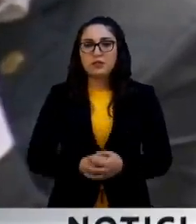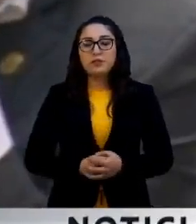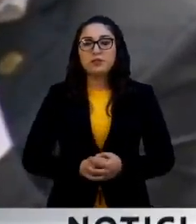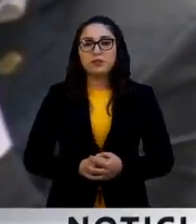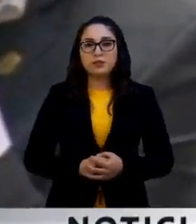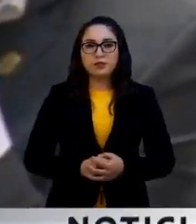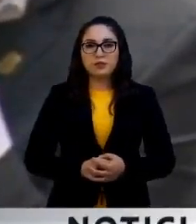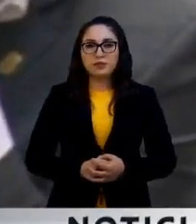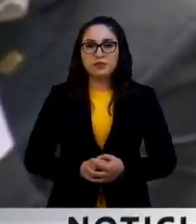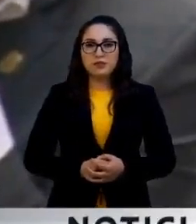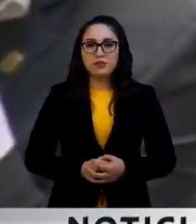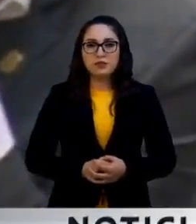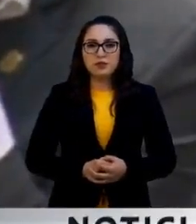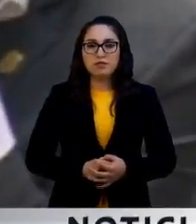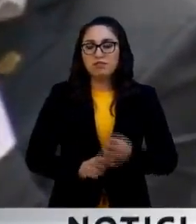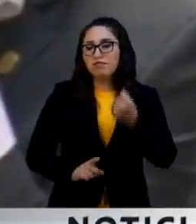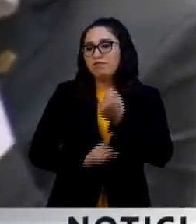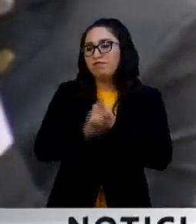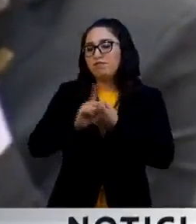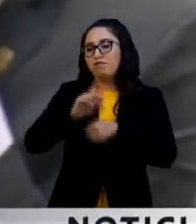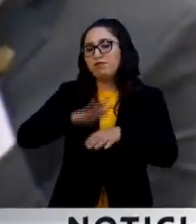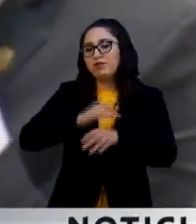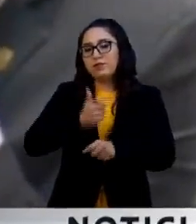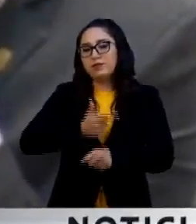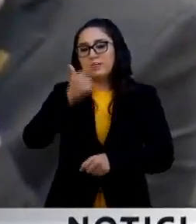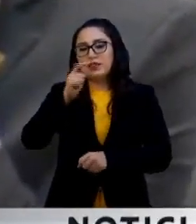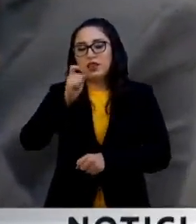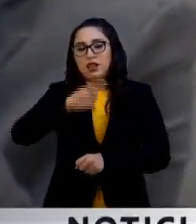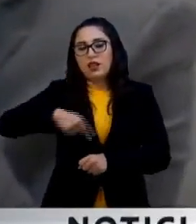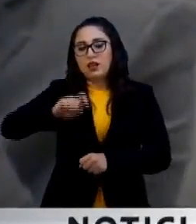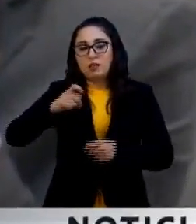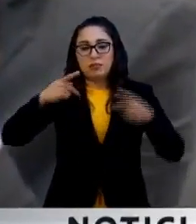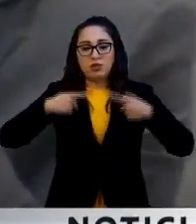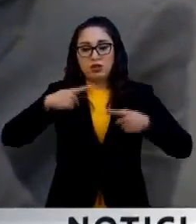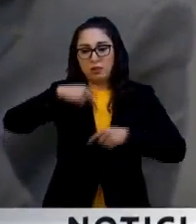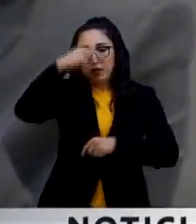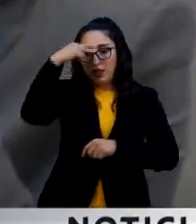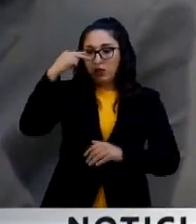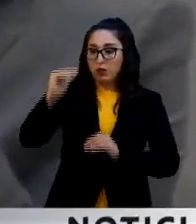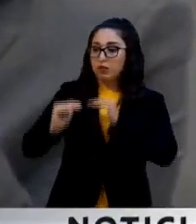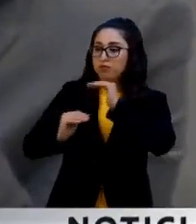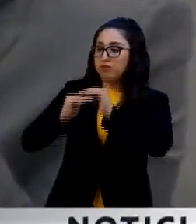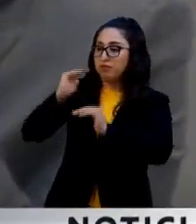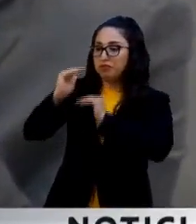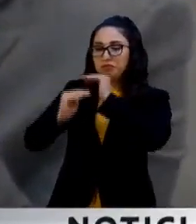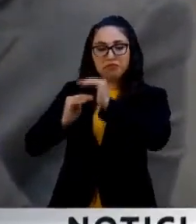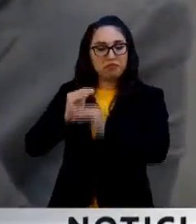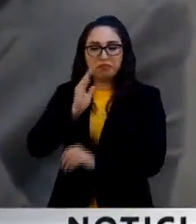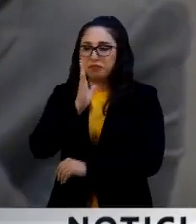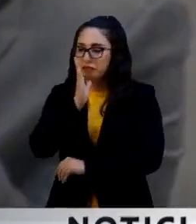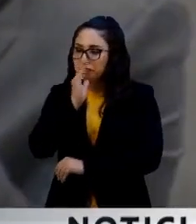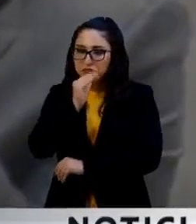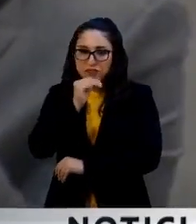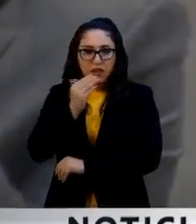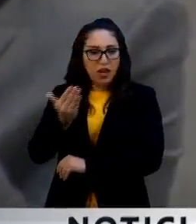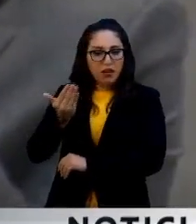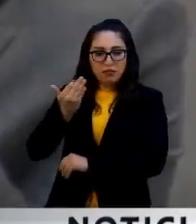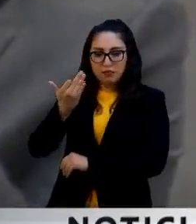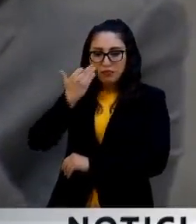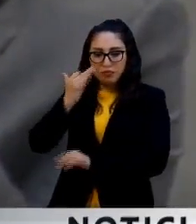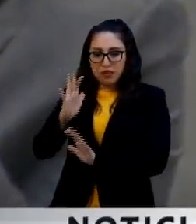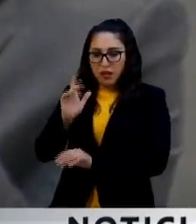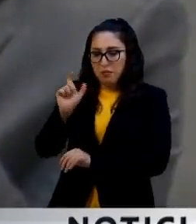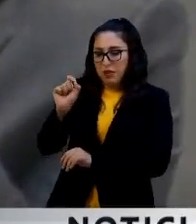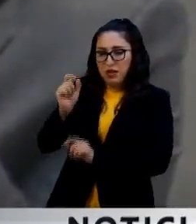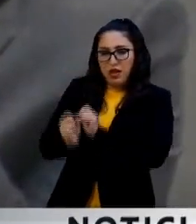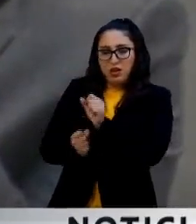lastre es que no hemos podido crecer. Nuestros niveles de crecimiento en las últimas dos décadas